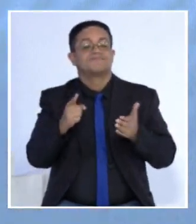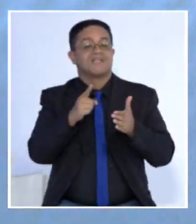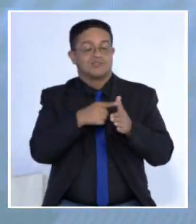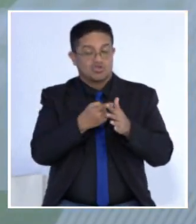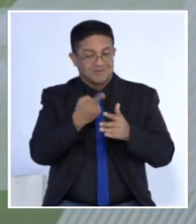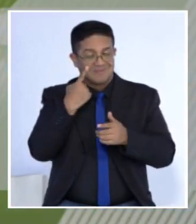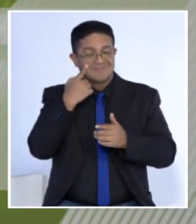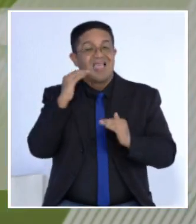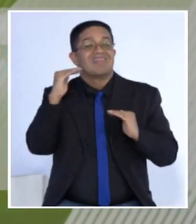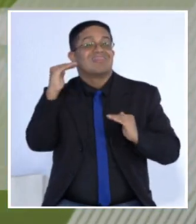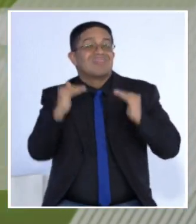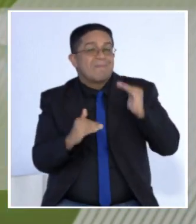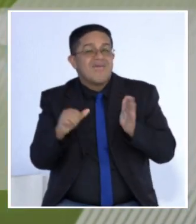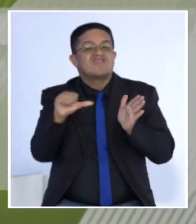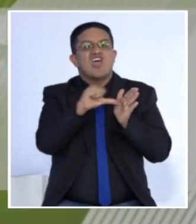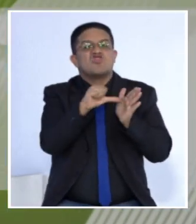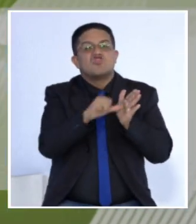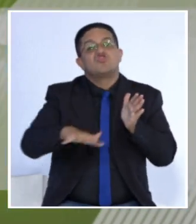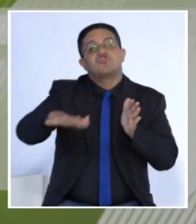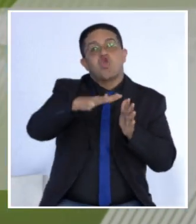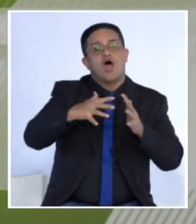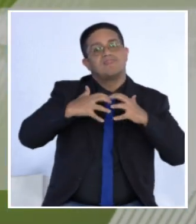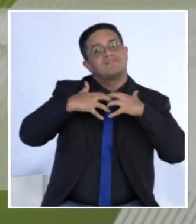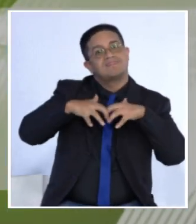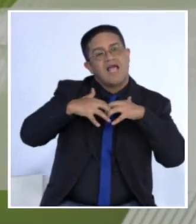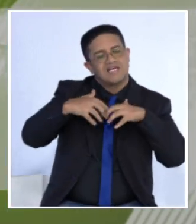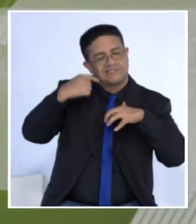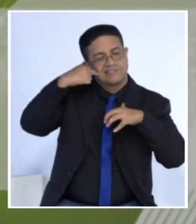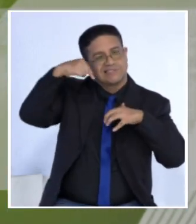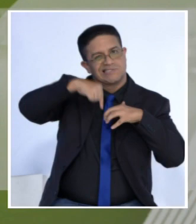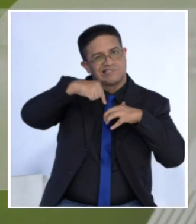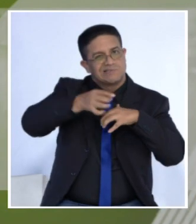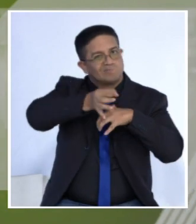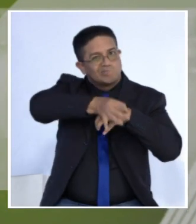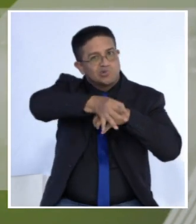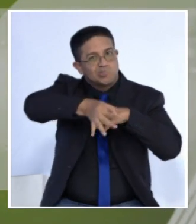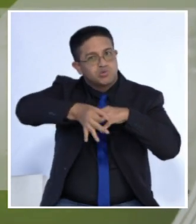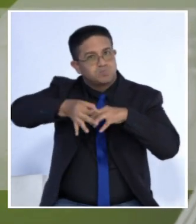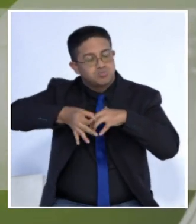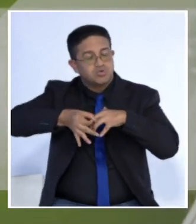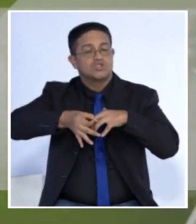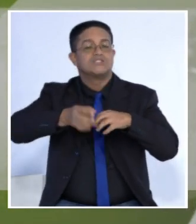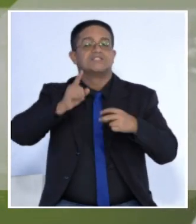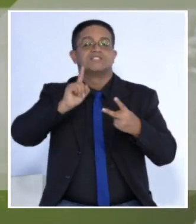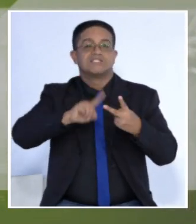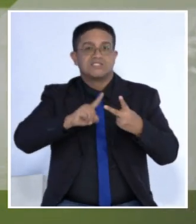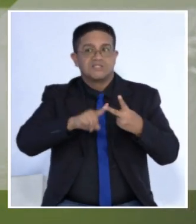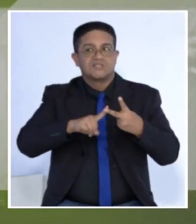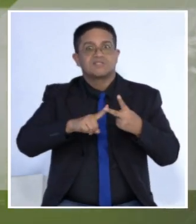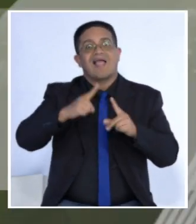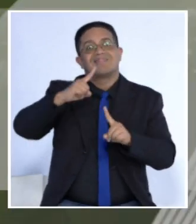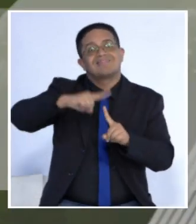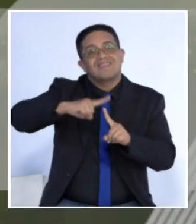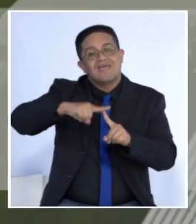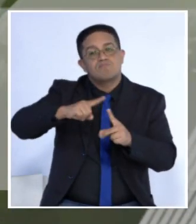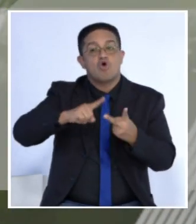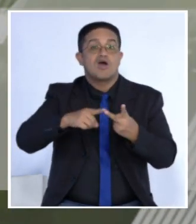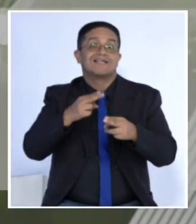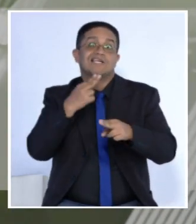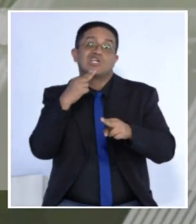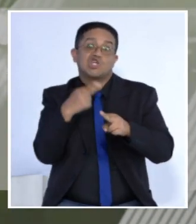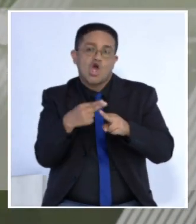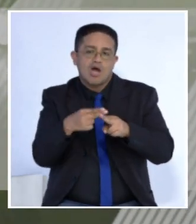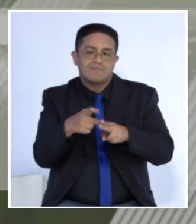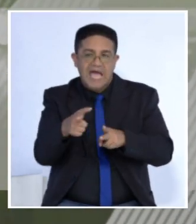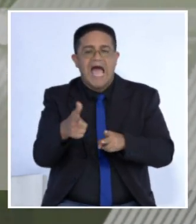tamaño, de esa ubicación, del compromiso que tenga de otras estructuras que están en el cerebro, del grado y del nombre, es que se